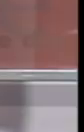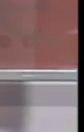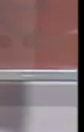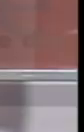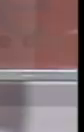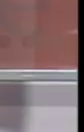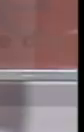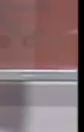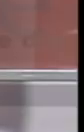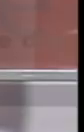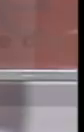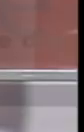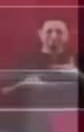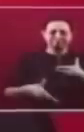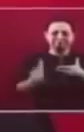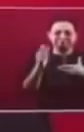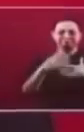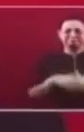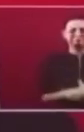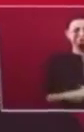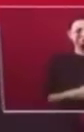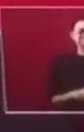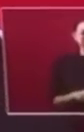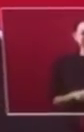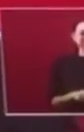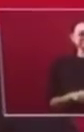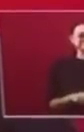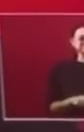presidente decente. Si todos